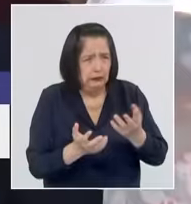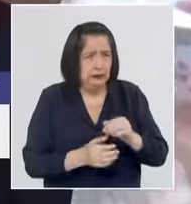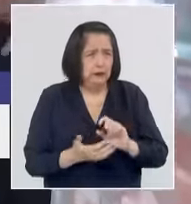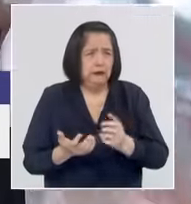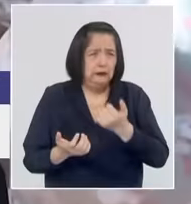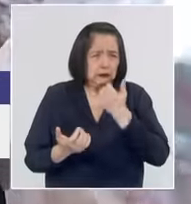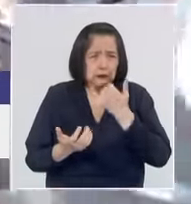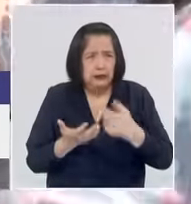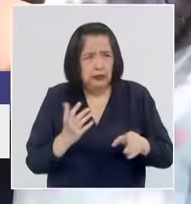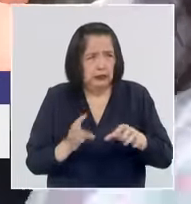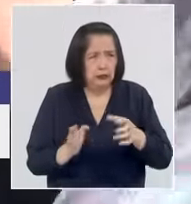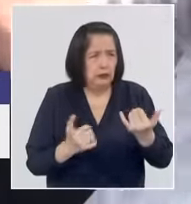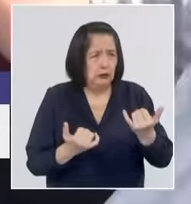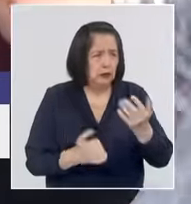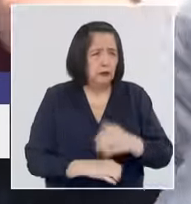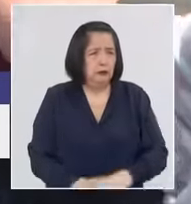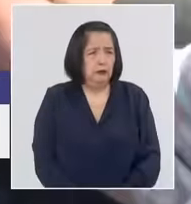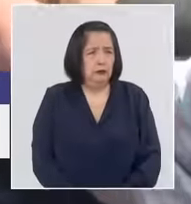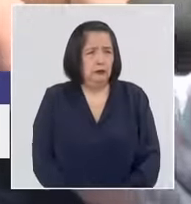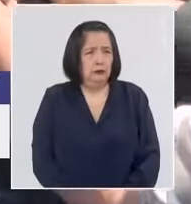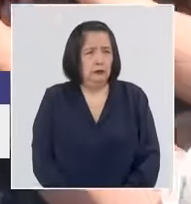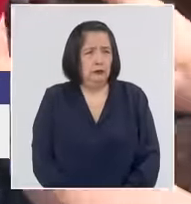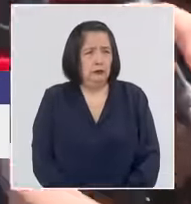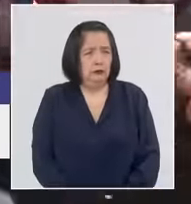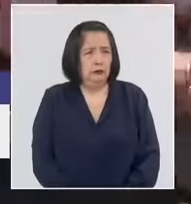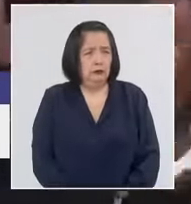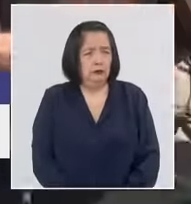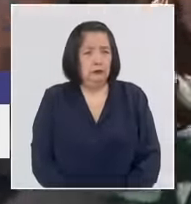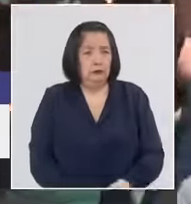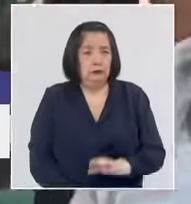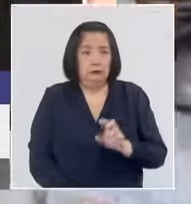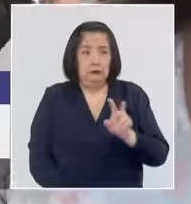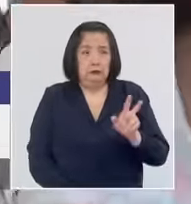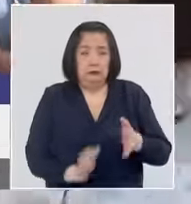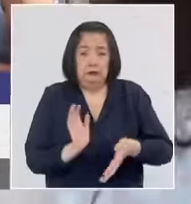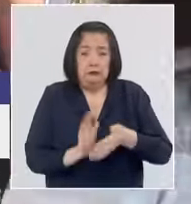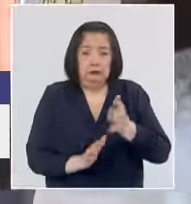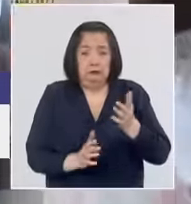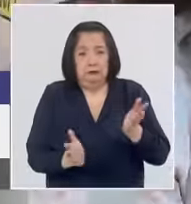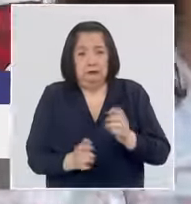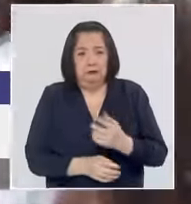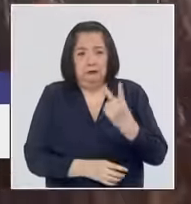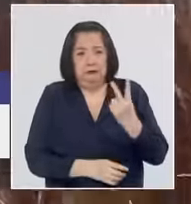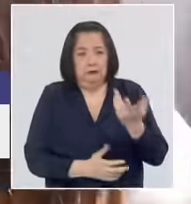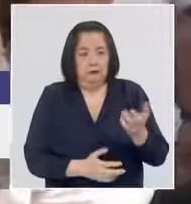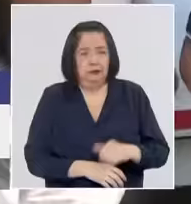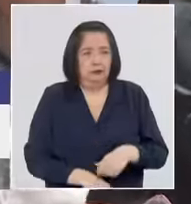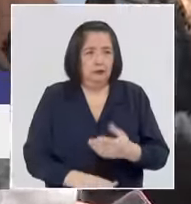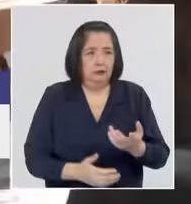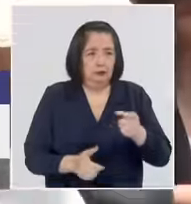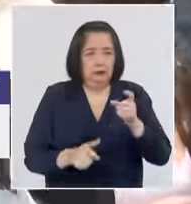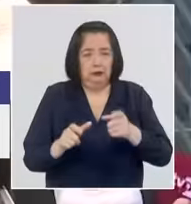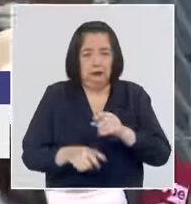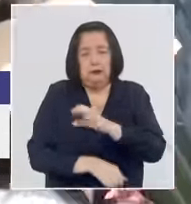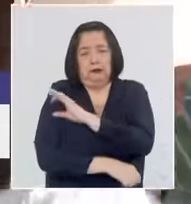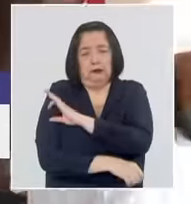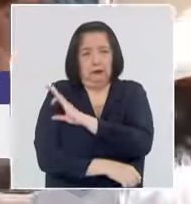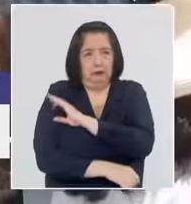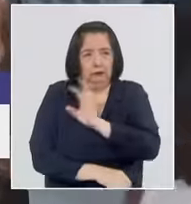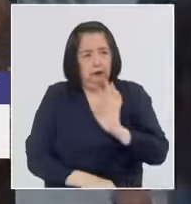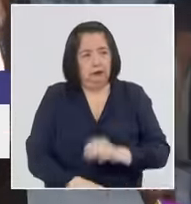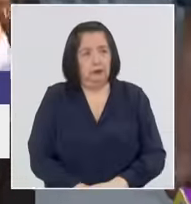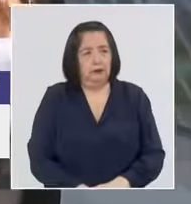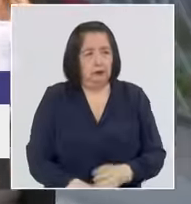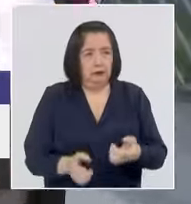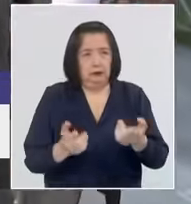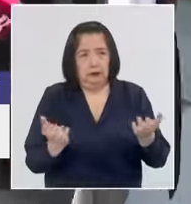dirigentes han hecho el día de hoy? ¿Qué dirigentes han hecho el día de... Bueno, vemos que está retirándose ya. Son dos personales del Ministerio Público